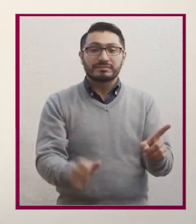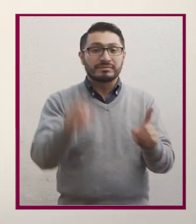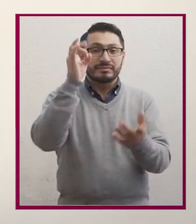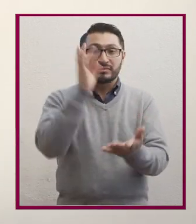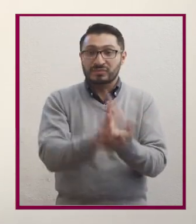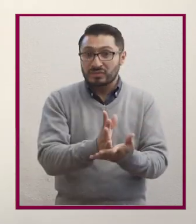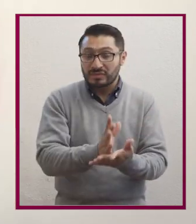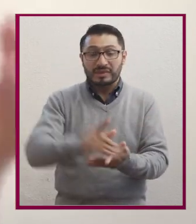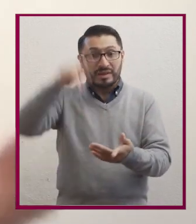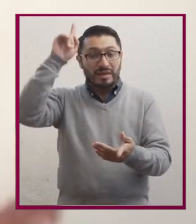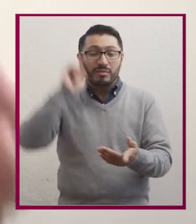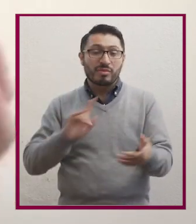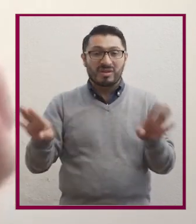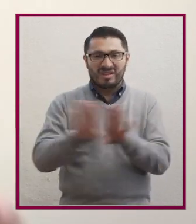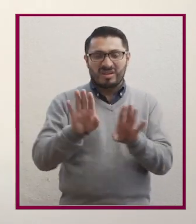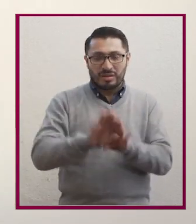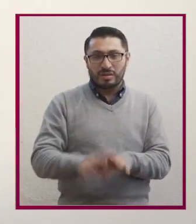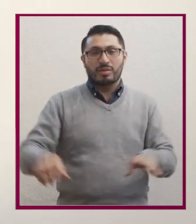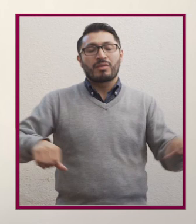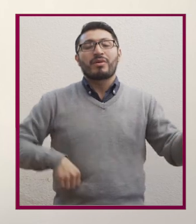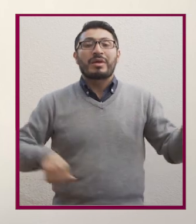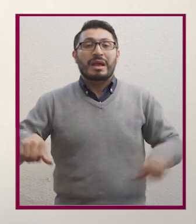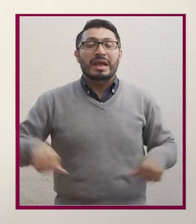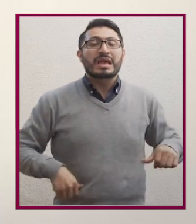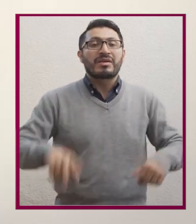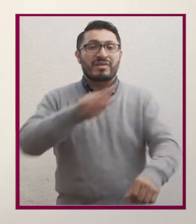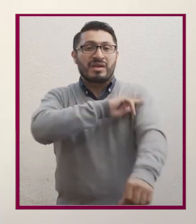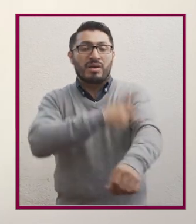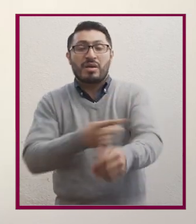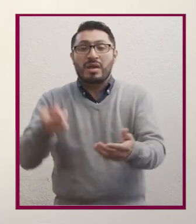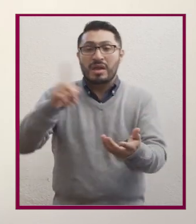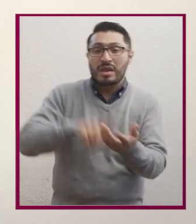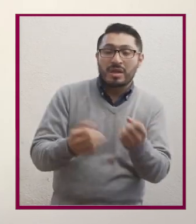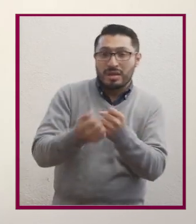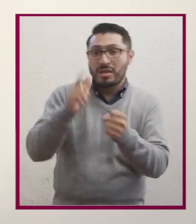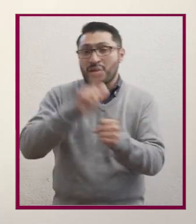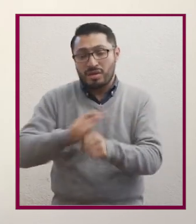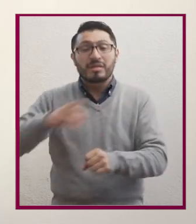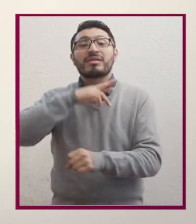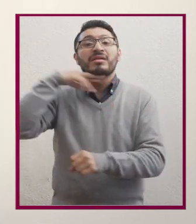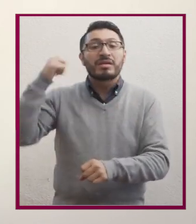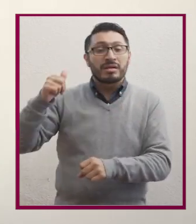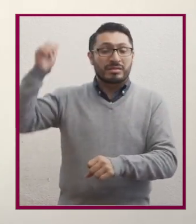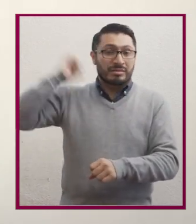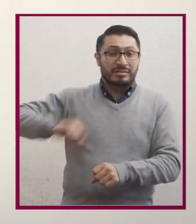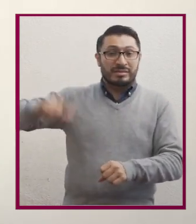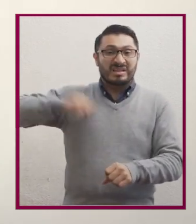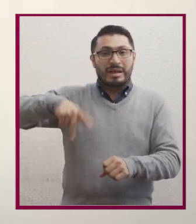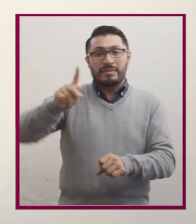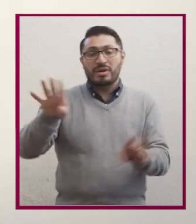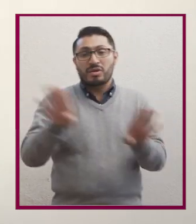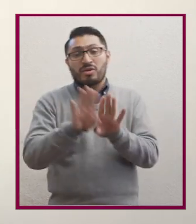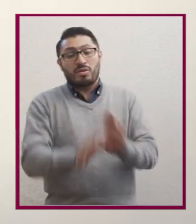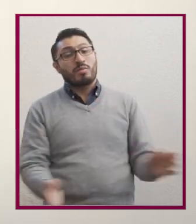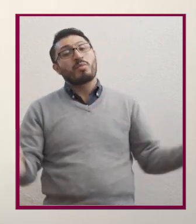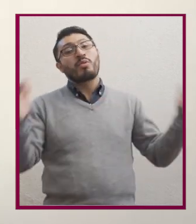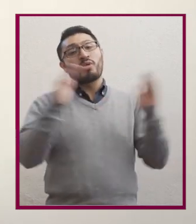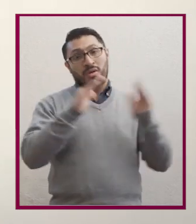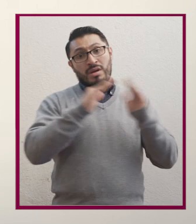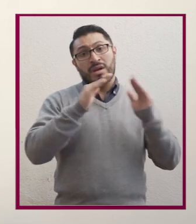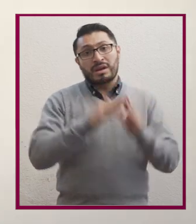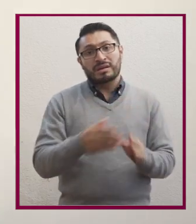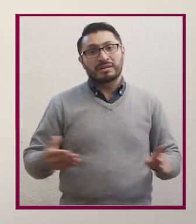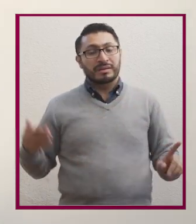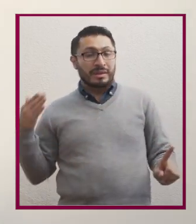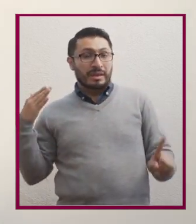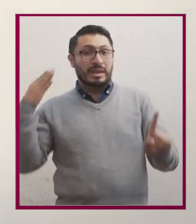tenían un gran ejercicio de poder dentro de la sociedad romana, pero desde el ámbito doméstico. Su influencia era